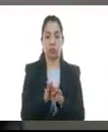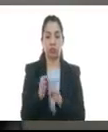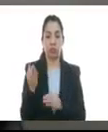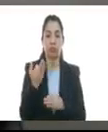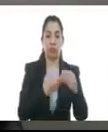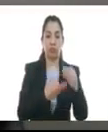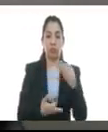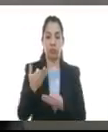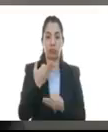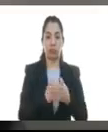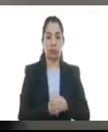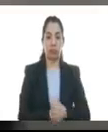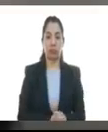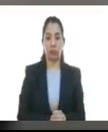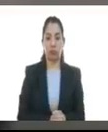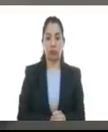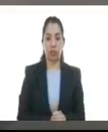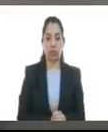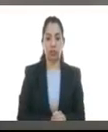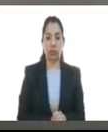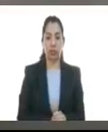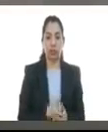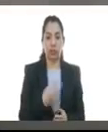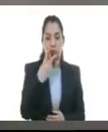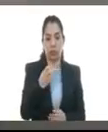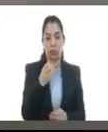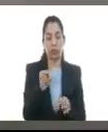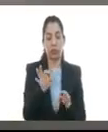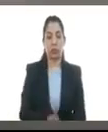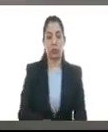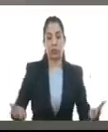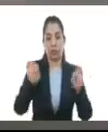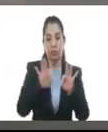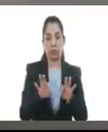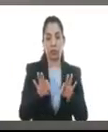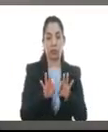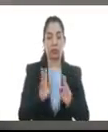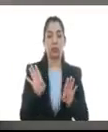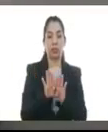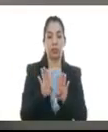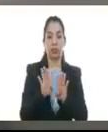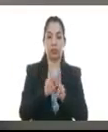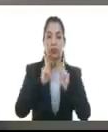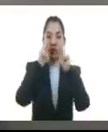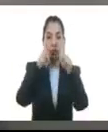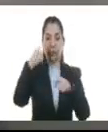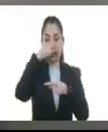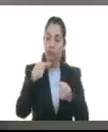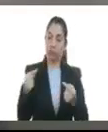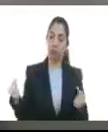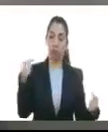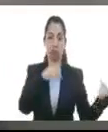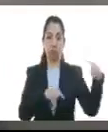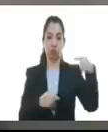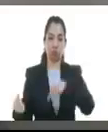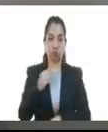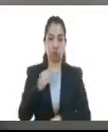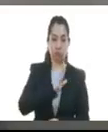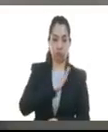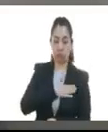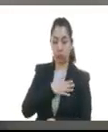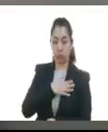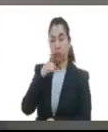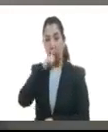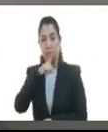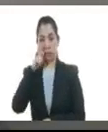educación es fundamental de aquí para allá y de allá para acá, ¿no? Entonces, eso para mí es